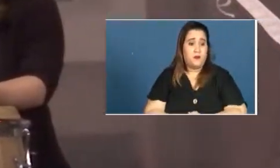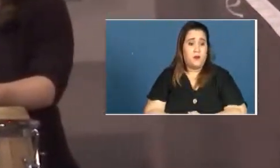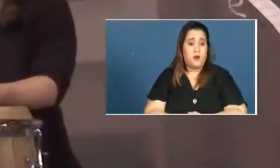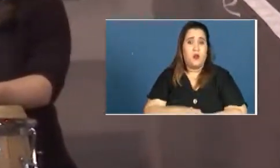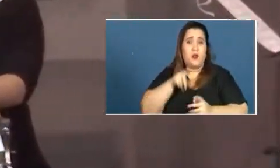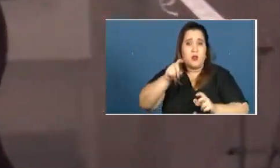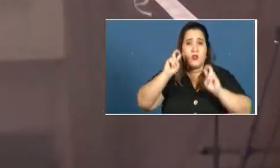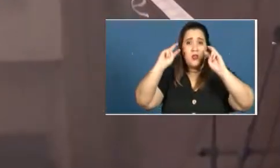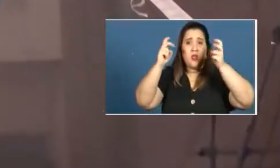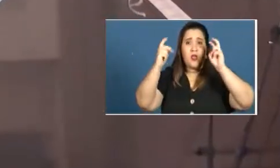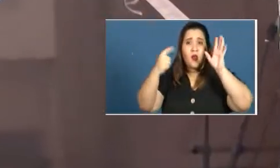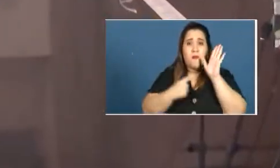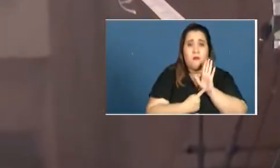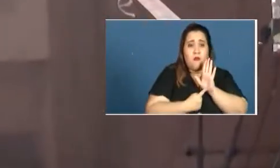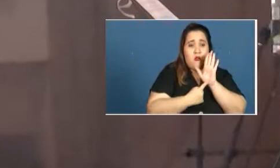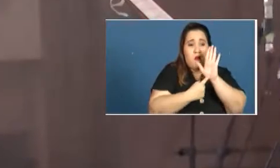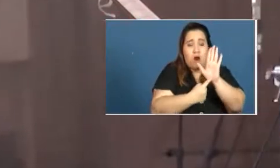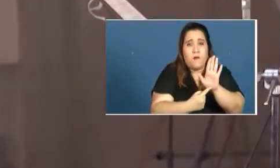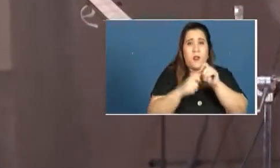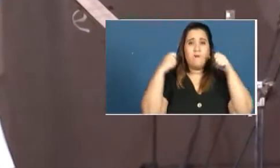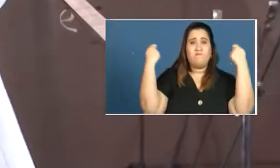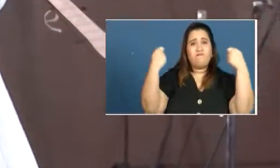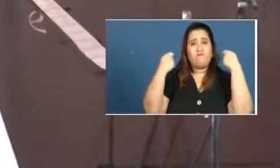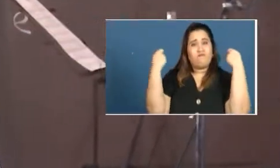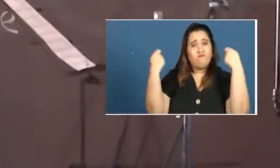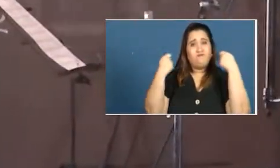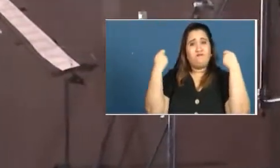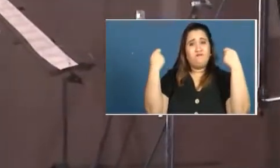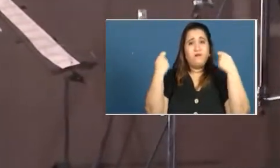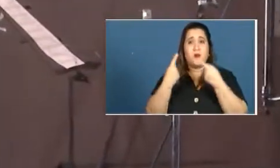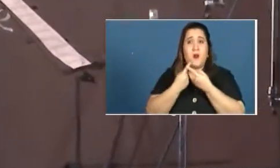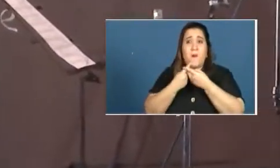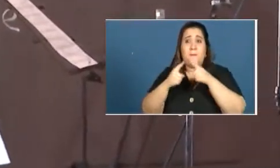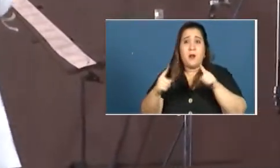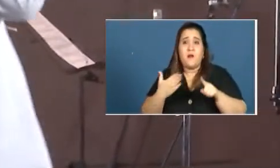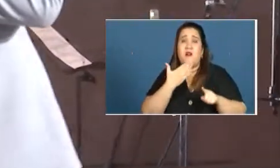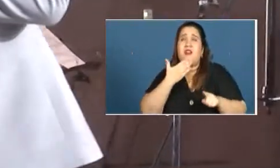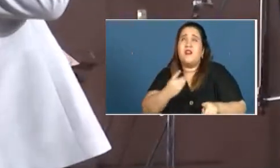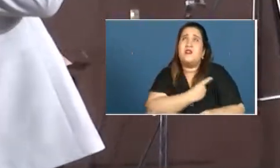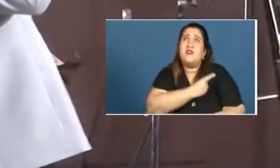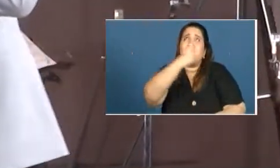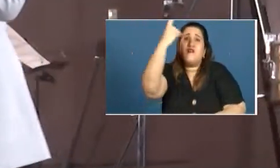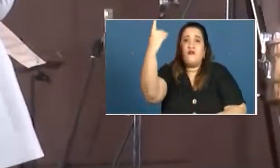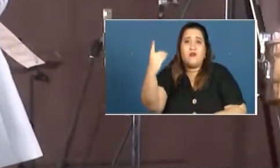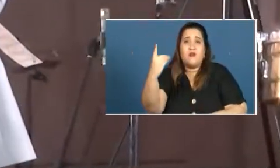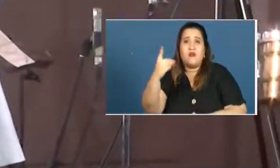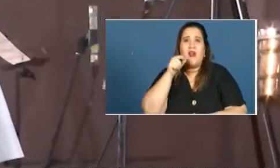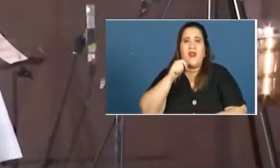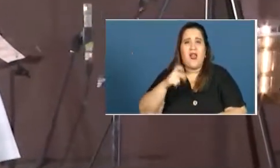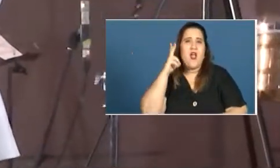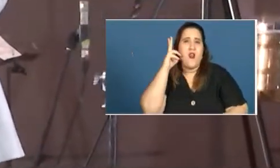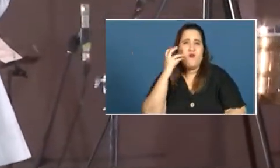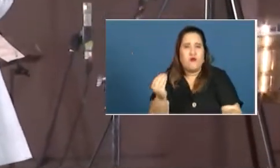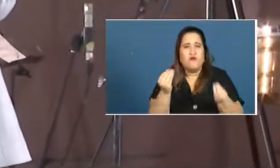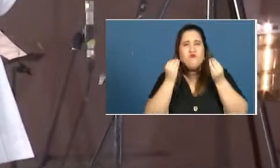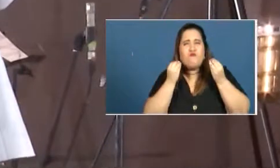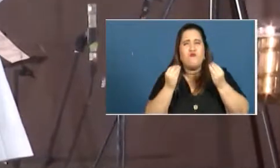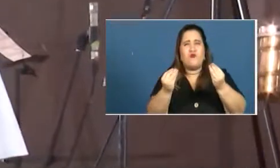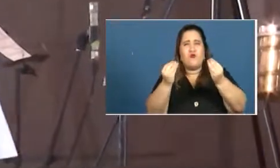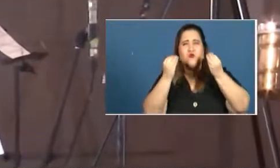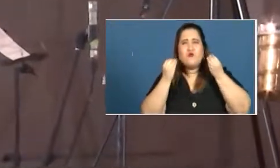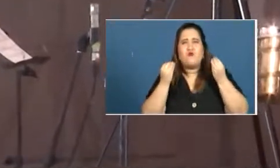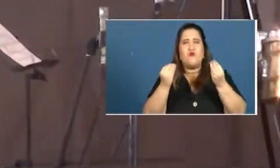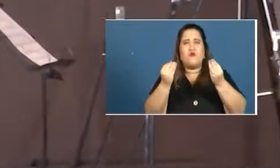Casualmente este tema lo lancé en febrero, pero gracias a Dios le están dando durísimo, como dice Luis Lugo, dale